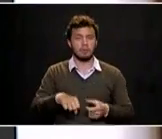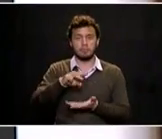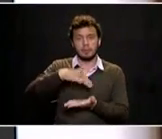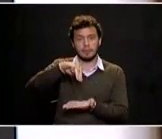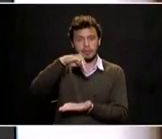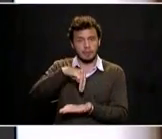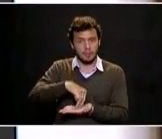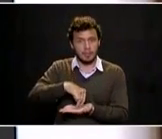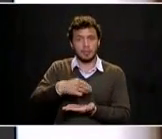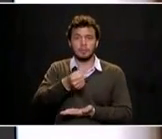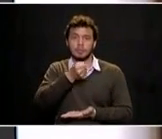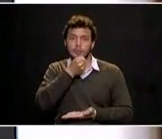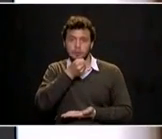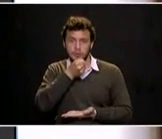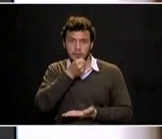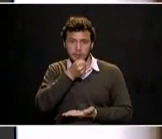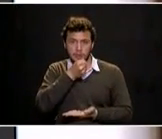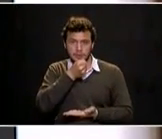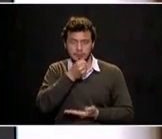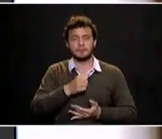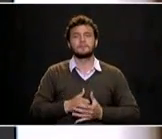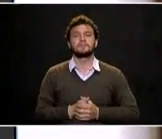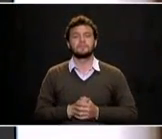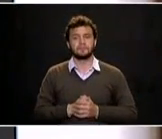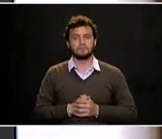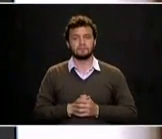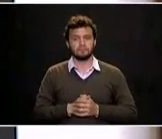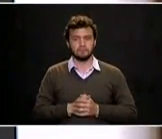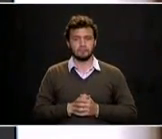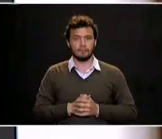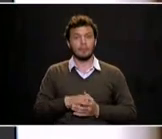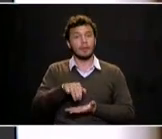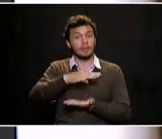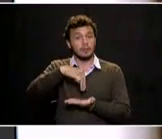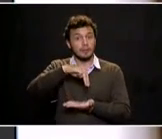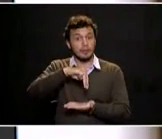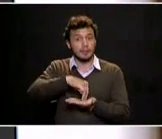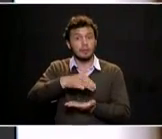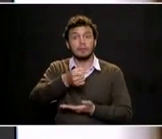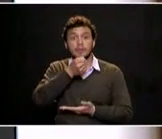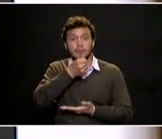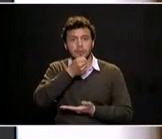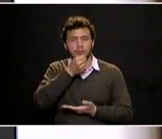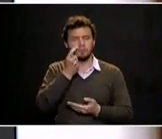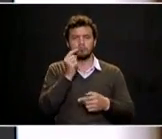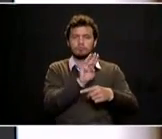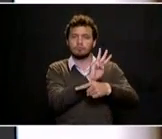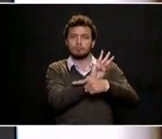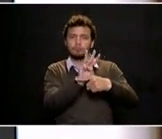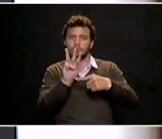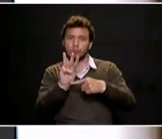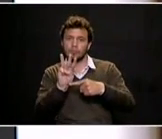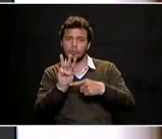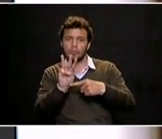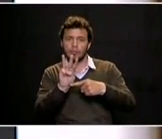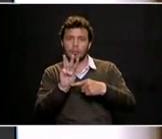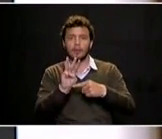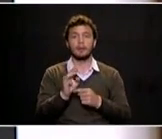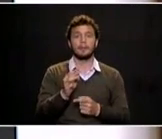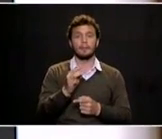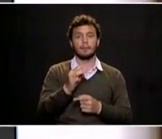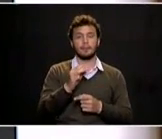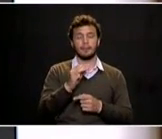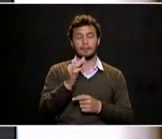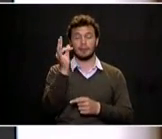Noticias, Telemedellín, no Noticias, Telemedellín. En Telemedellín usted la puede sintonizar en www.telemedellin.tv y en